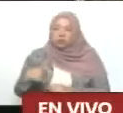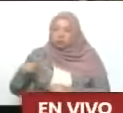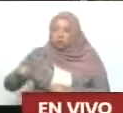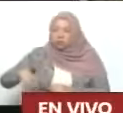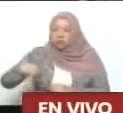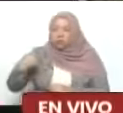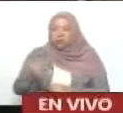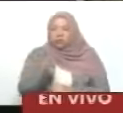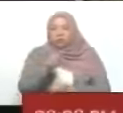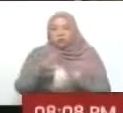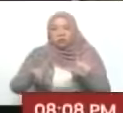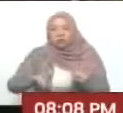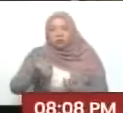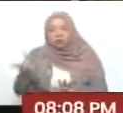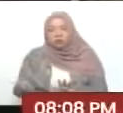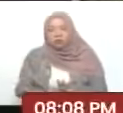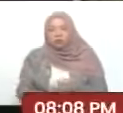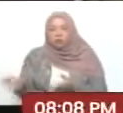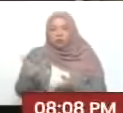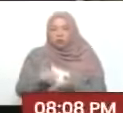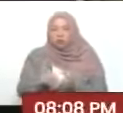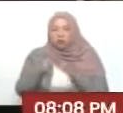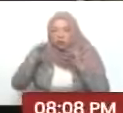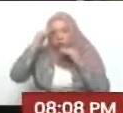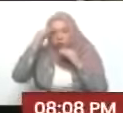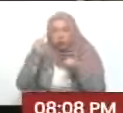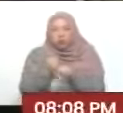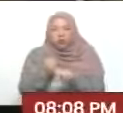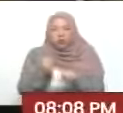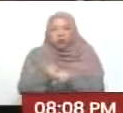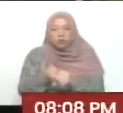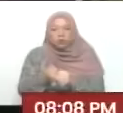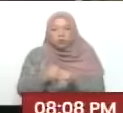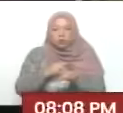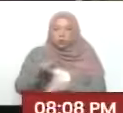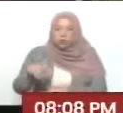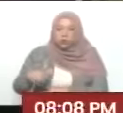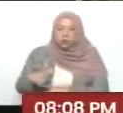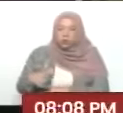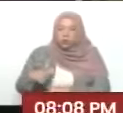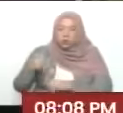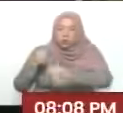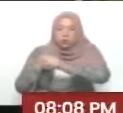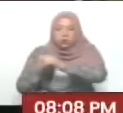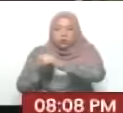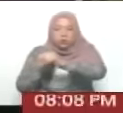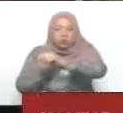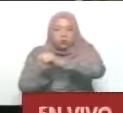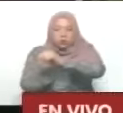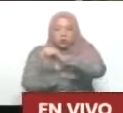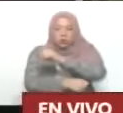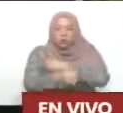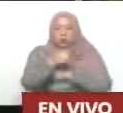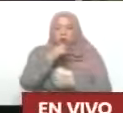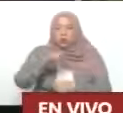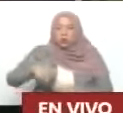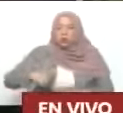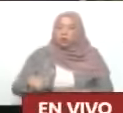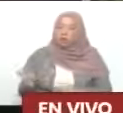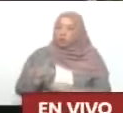del 28 de julio, les volvemos a tender la mano para construir sobre la base de los consensos una nueva